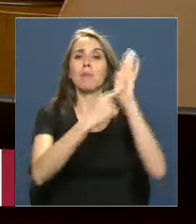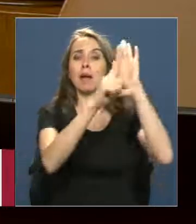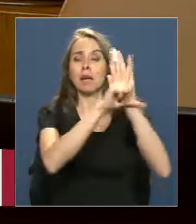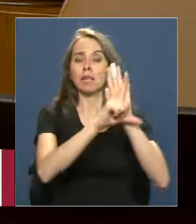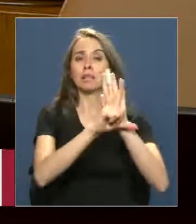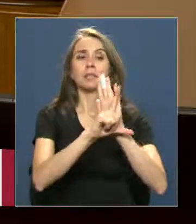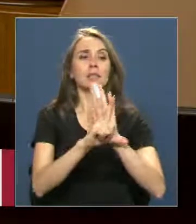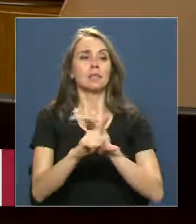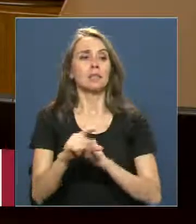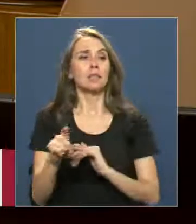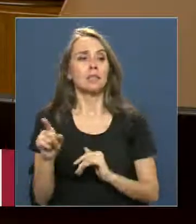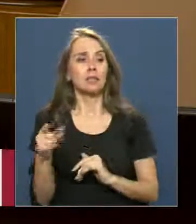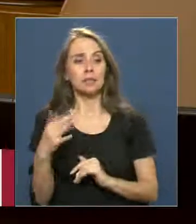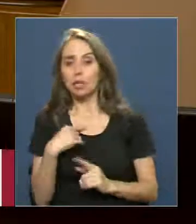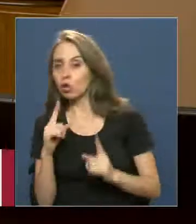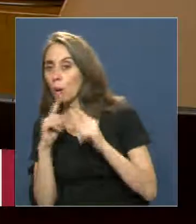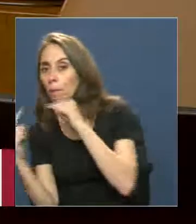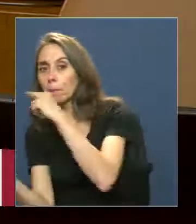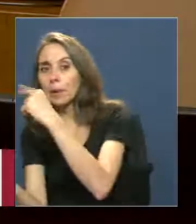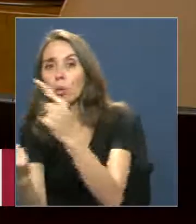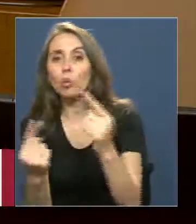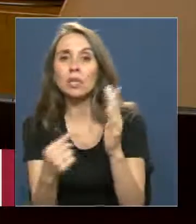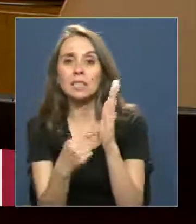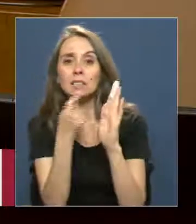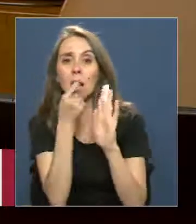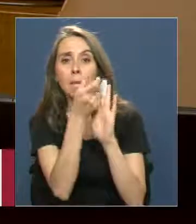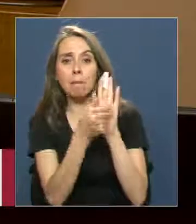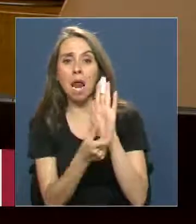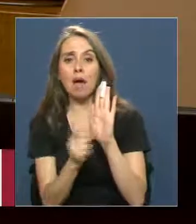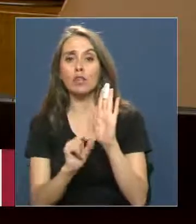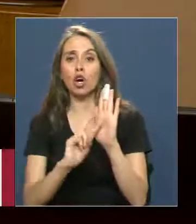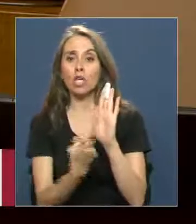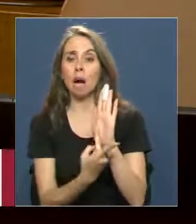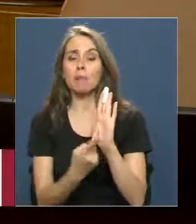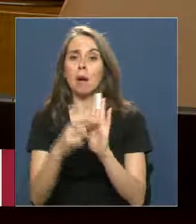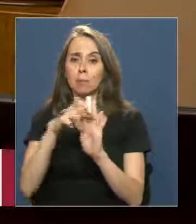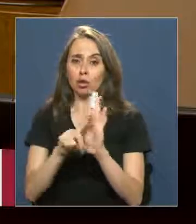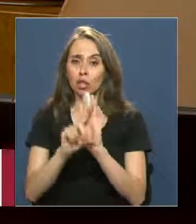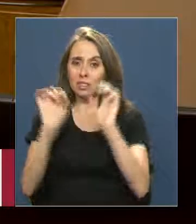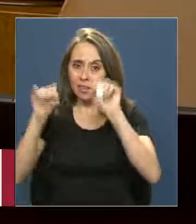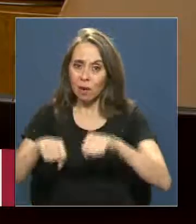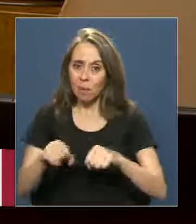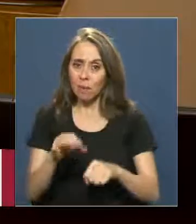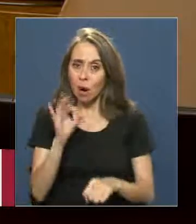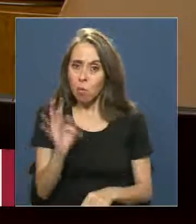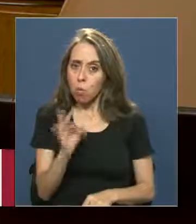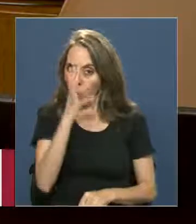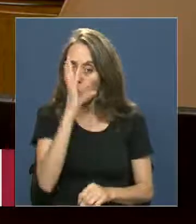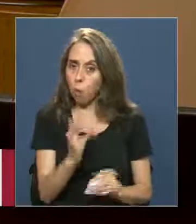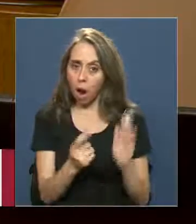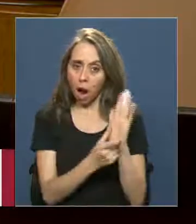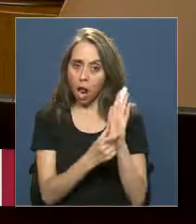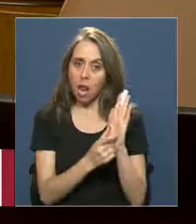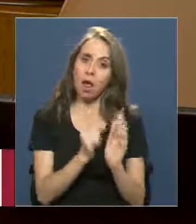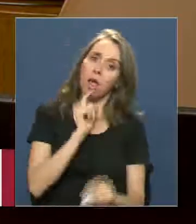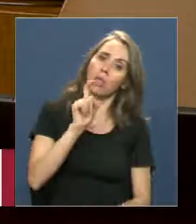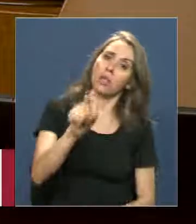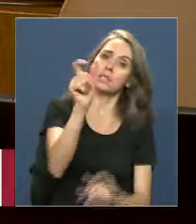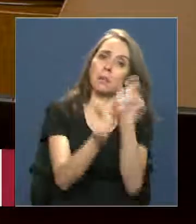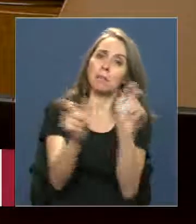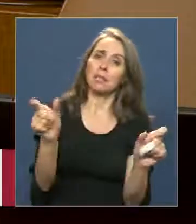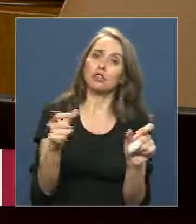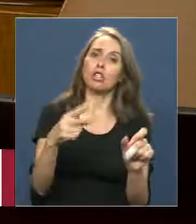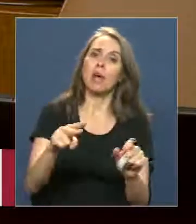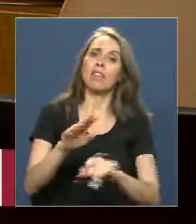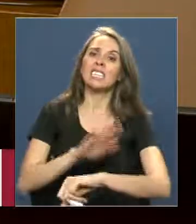cambio, porque ya lo averigüé, no se hizo el cambio pertinente, este proyecto se va a aprobar justamente imputándole a la izquierda que